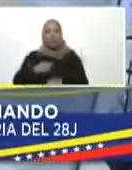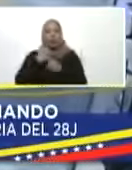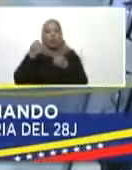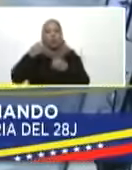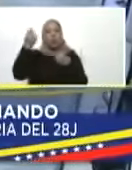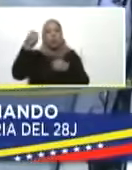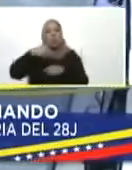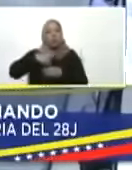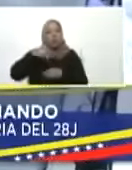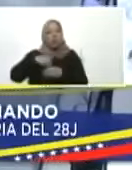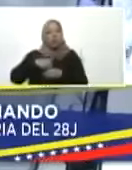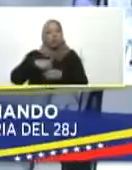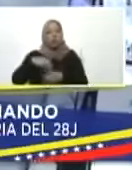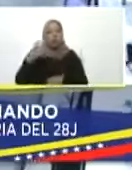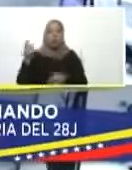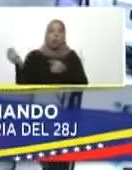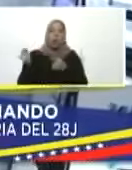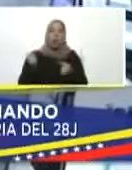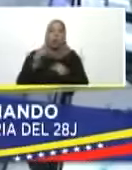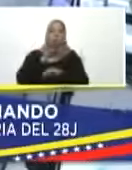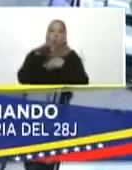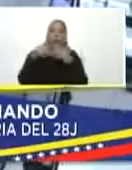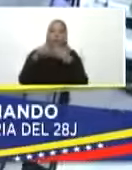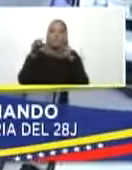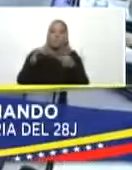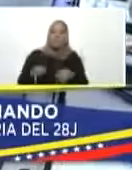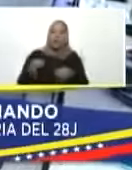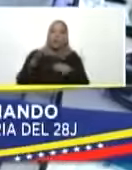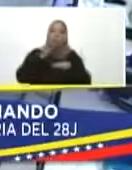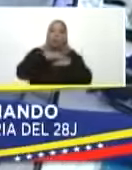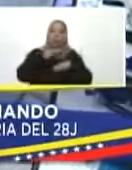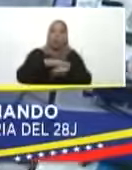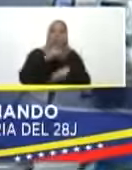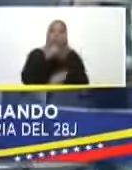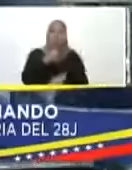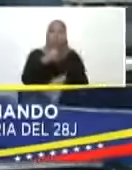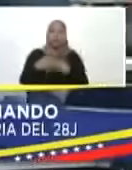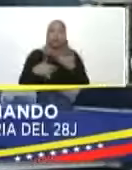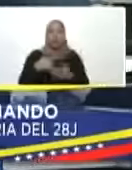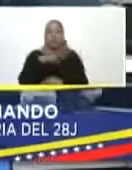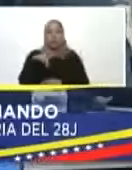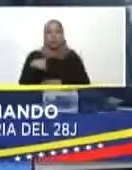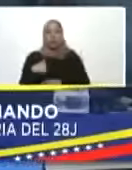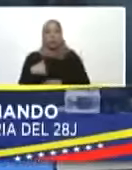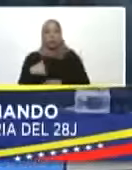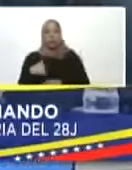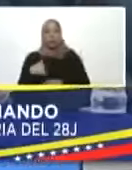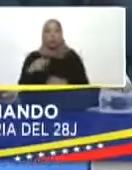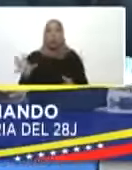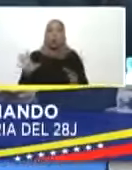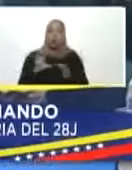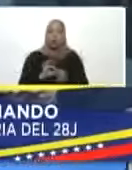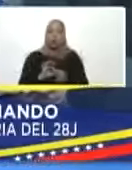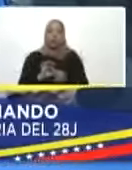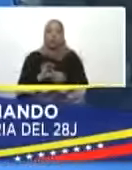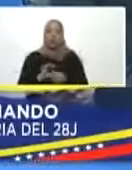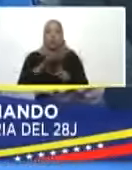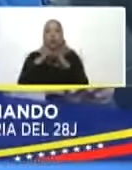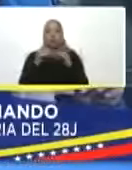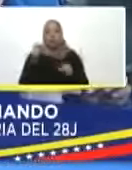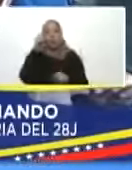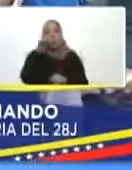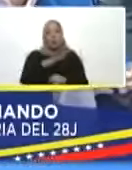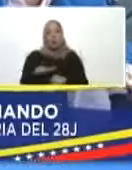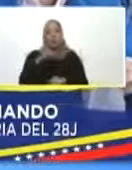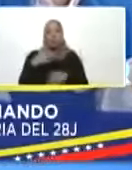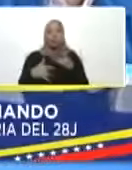campaña electoral de diálogo transversal, de convocatoria, de unificar a todo el que